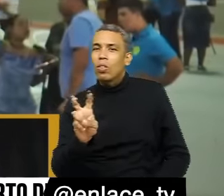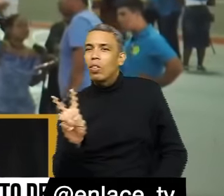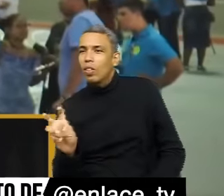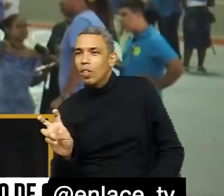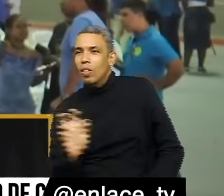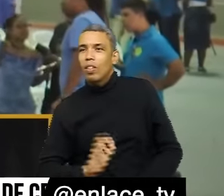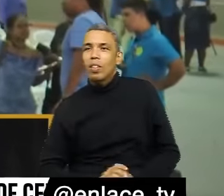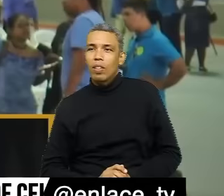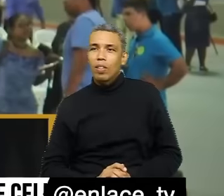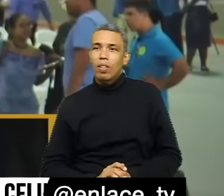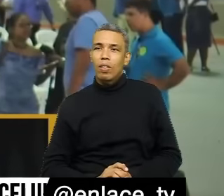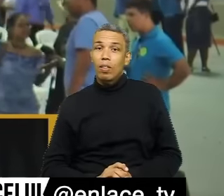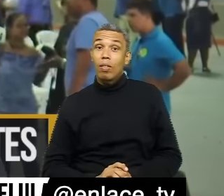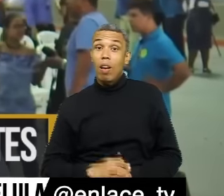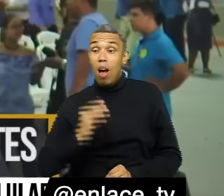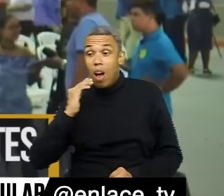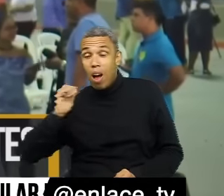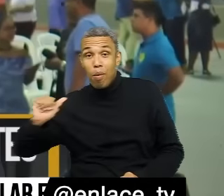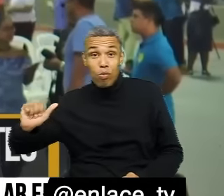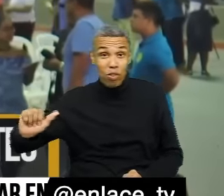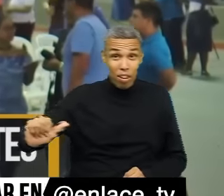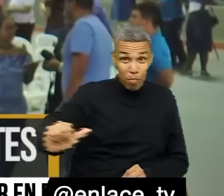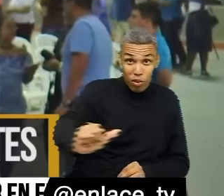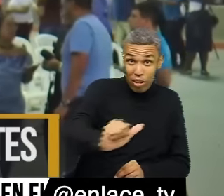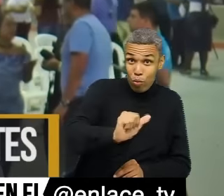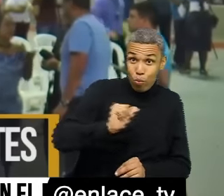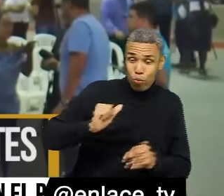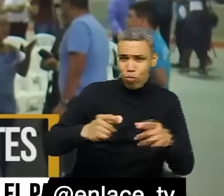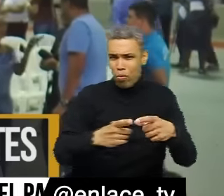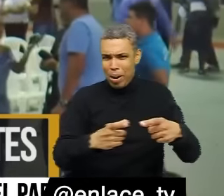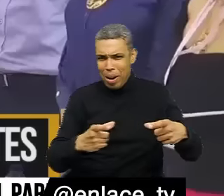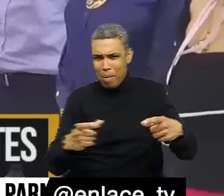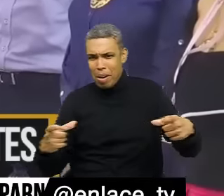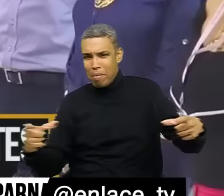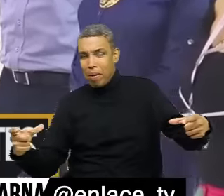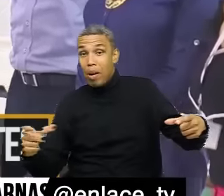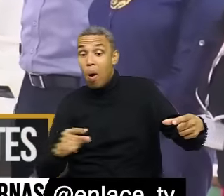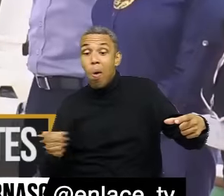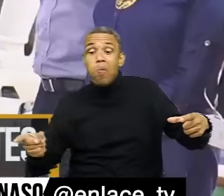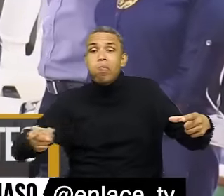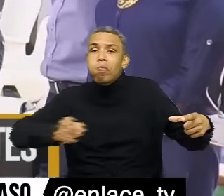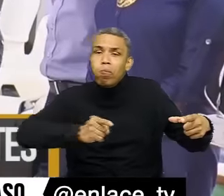1.037.967 corresponden a mujeres. Tenemos también en entre esos 3.037,